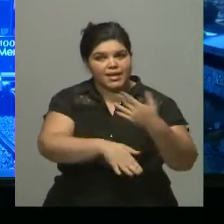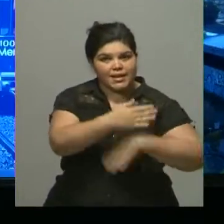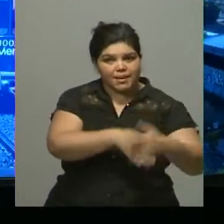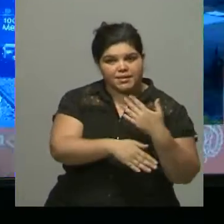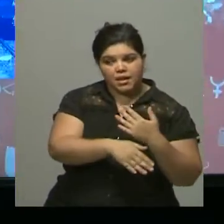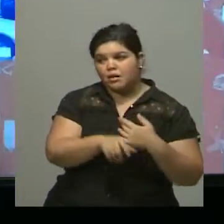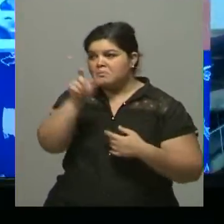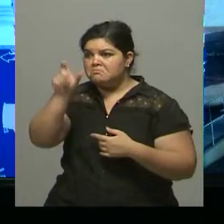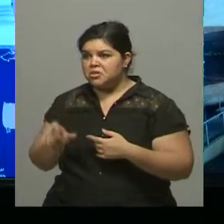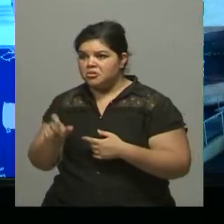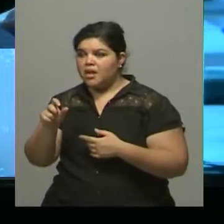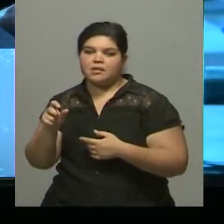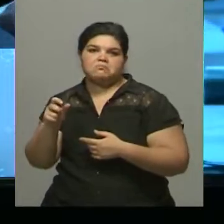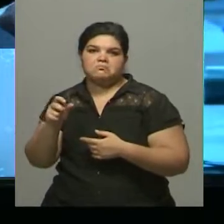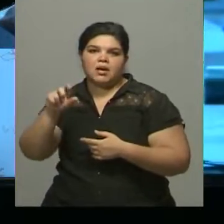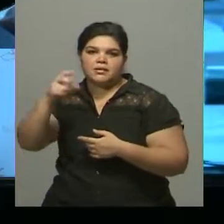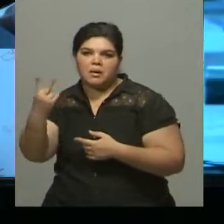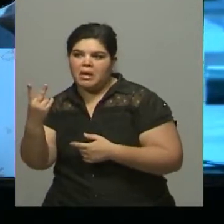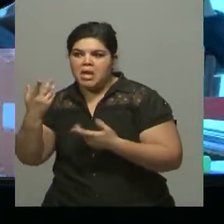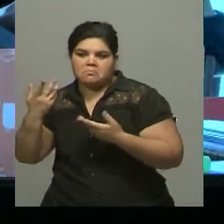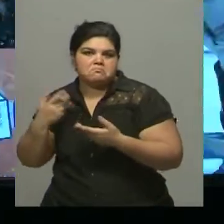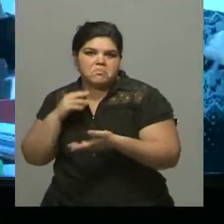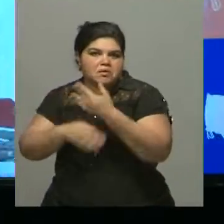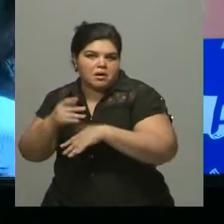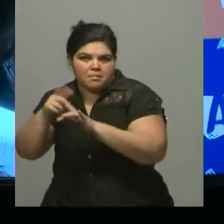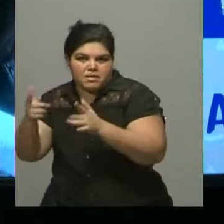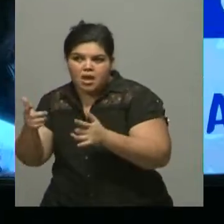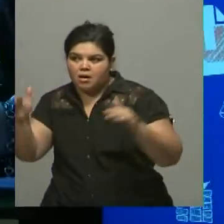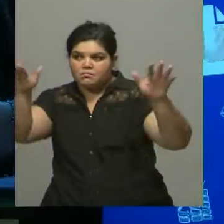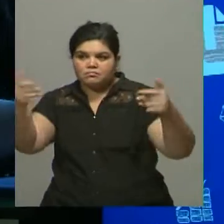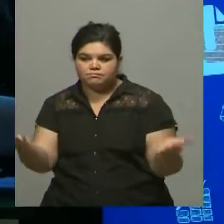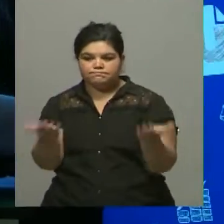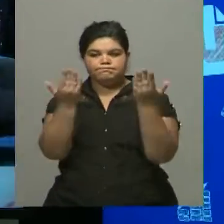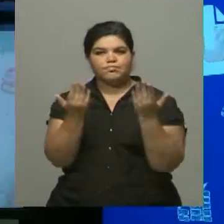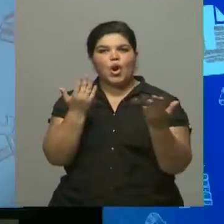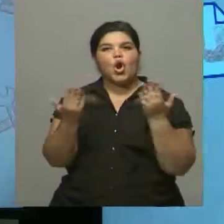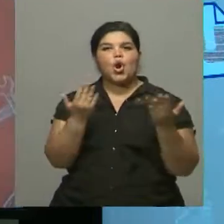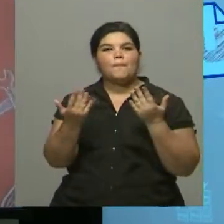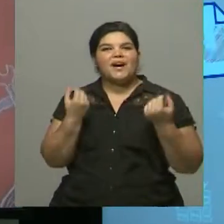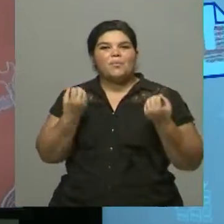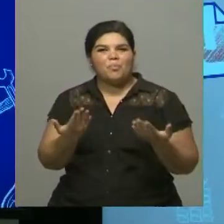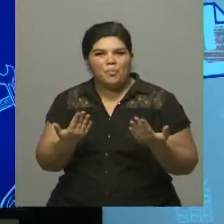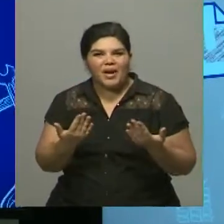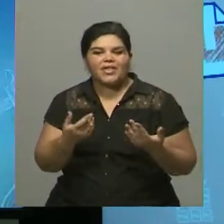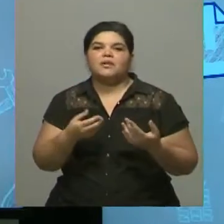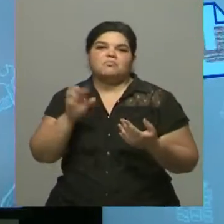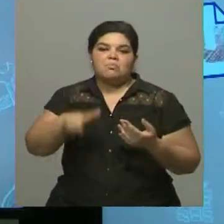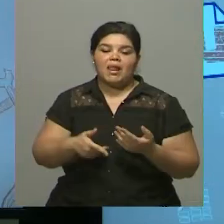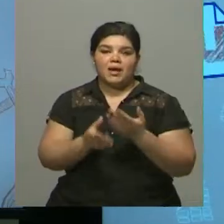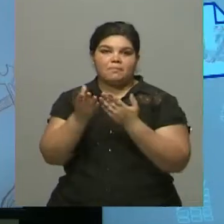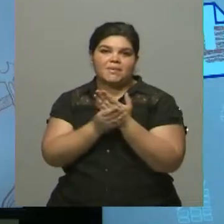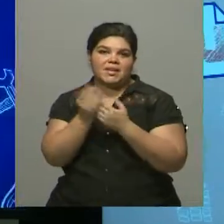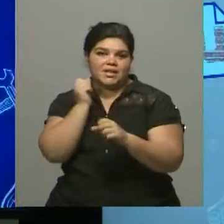persona que no tiene discapacidad, bueno, se vea persuadido en contratar a la persona con discapacidad a partir de los programas de empleo que tenemos del Ministerio de Trabajo.